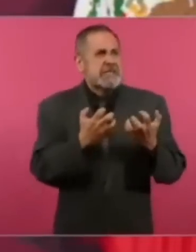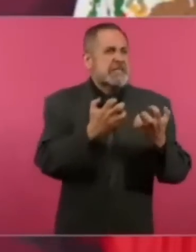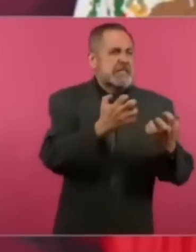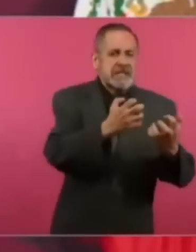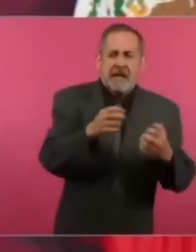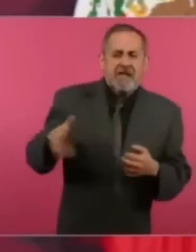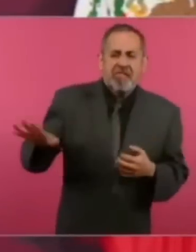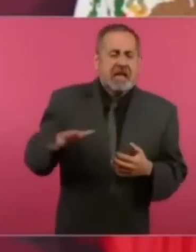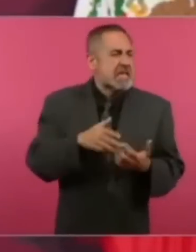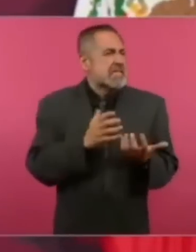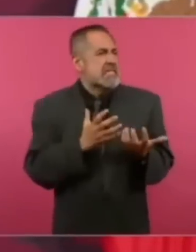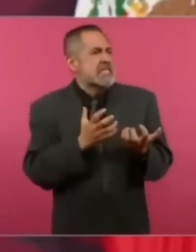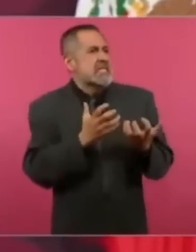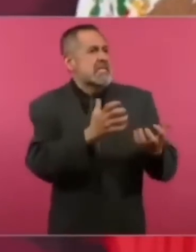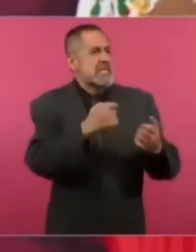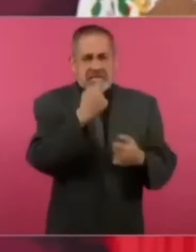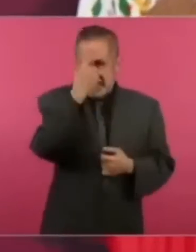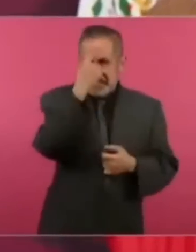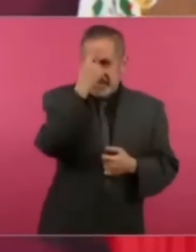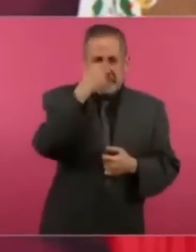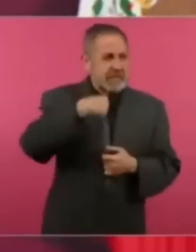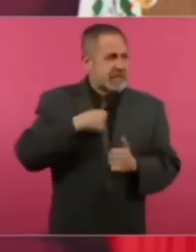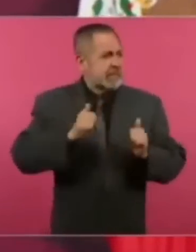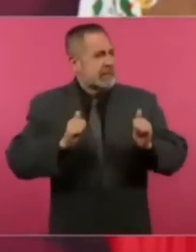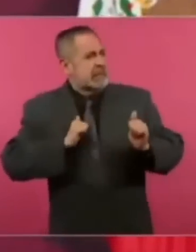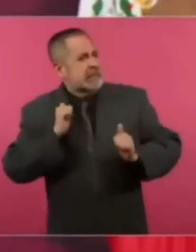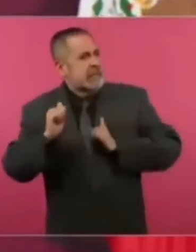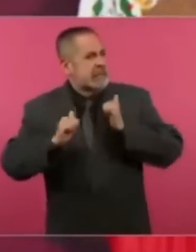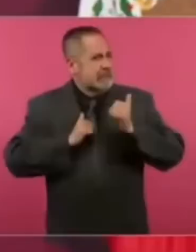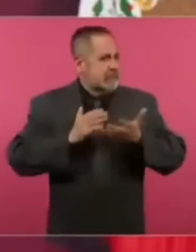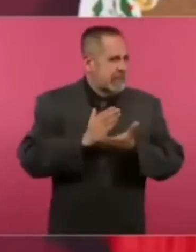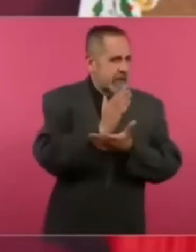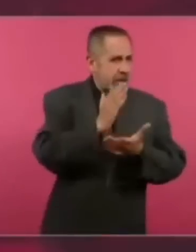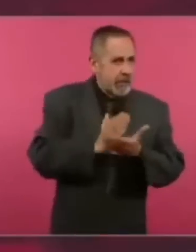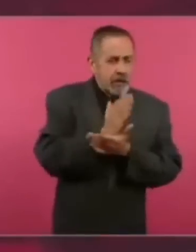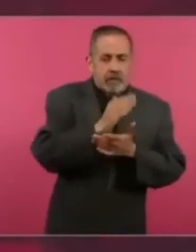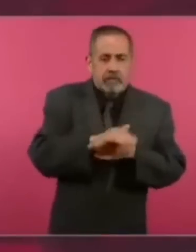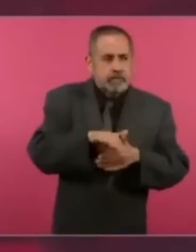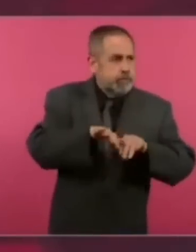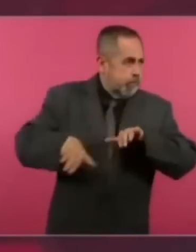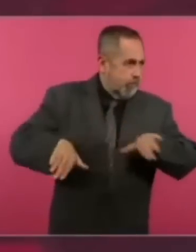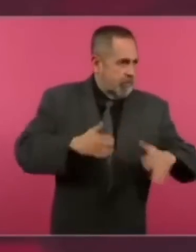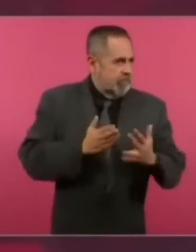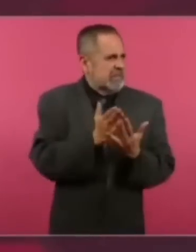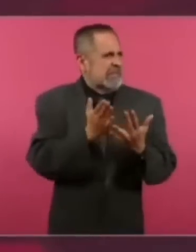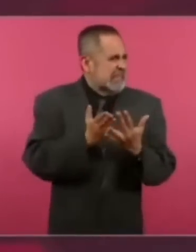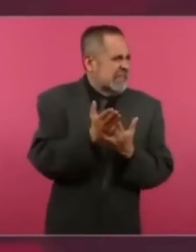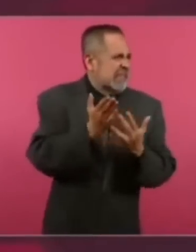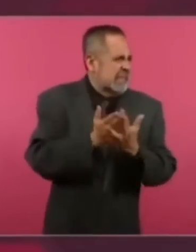que nada más están pensando cómo salir adelante